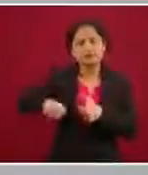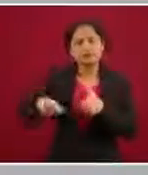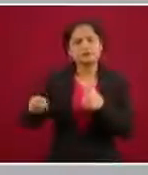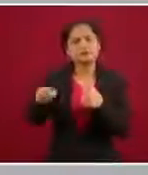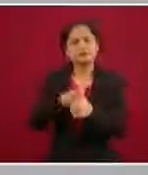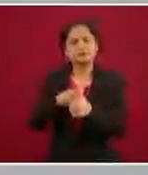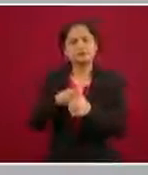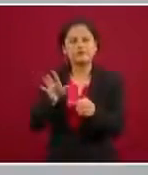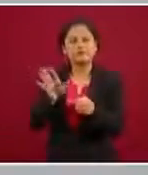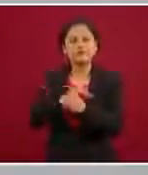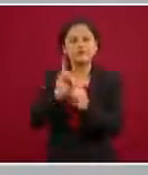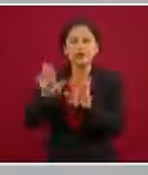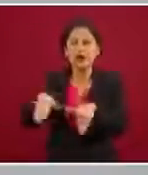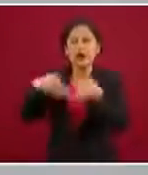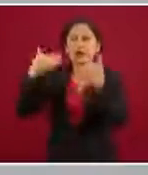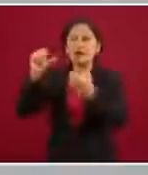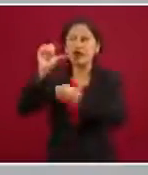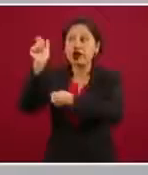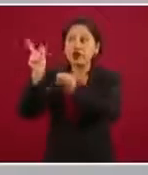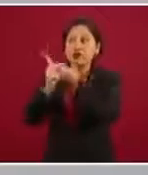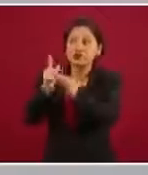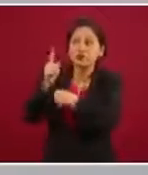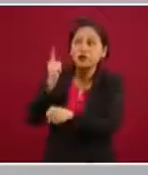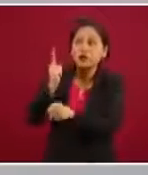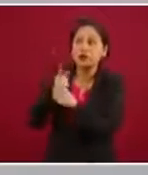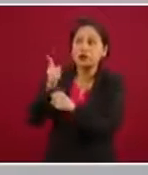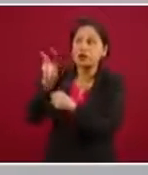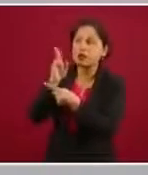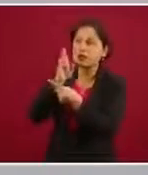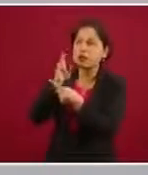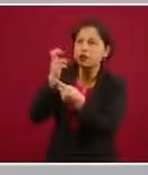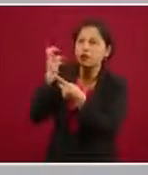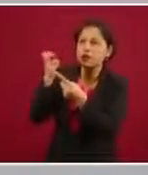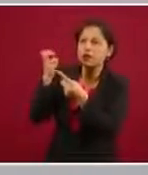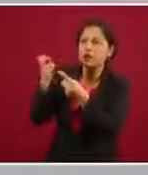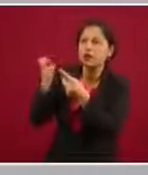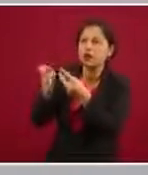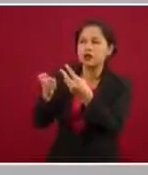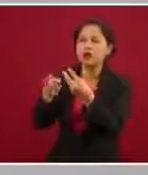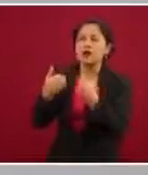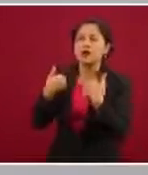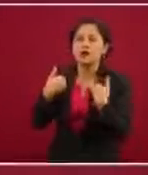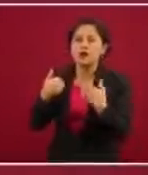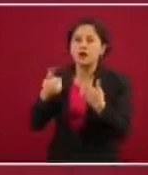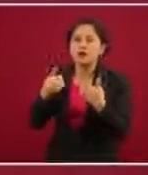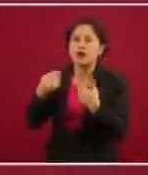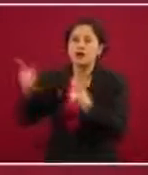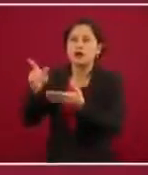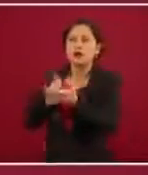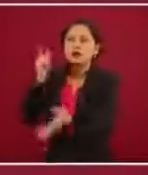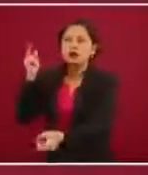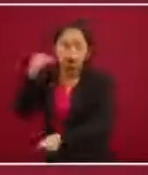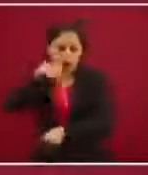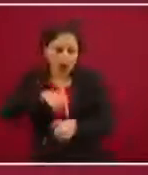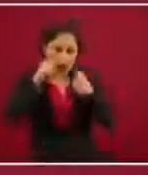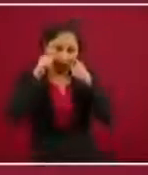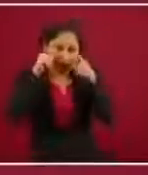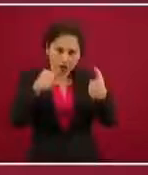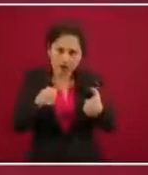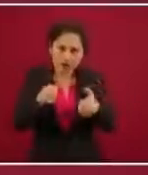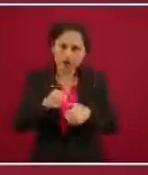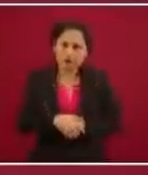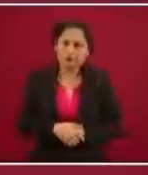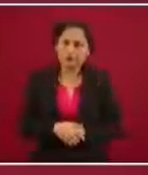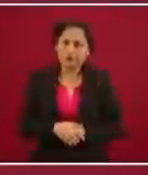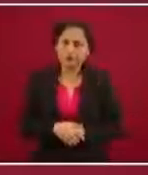evidencias obtenidas de, precisamente de otros países, de que son donde se presentan más estos casos. Y el grupo